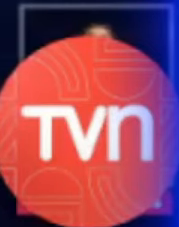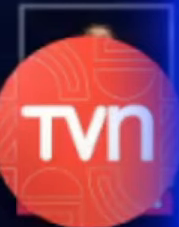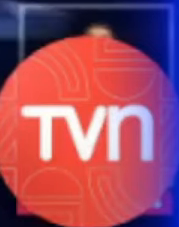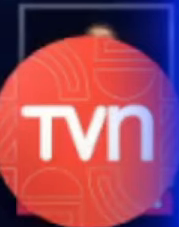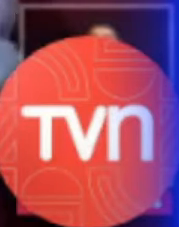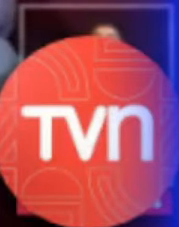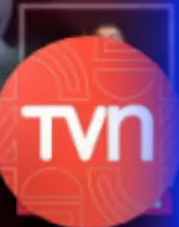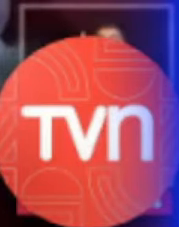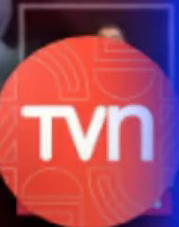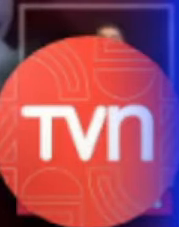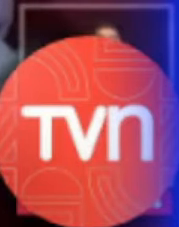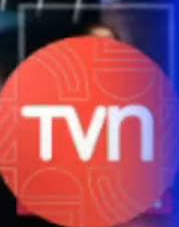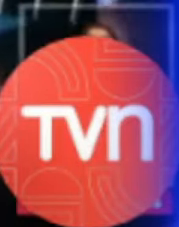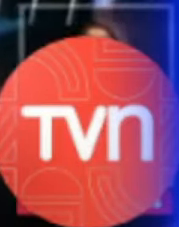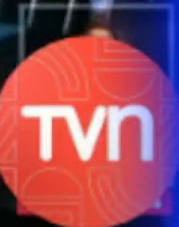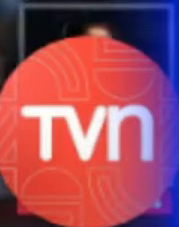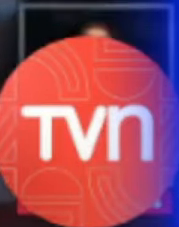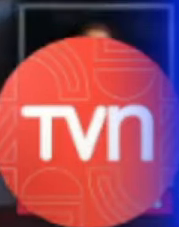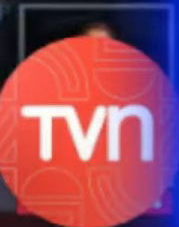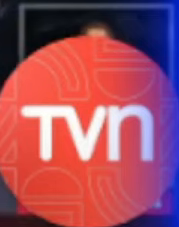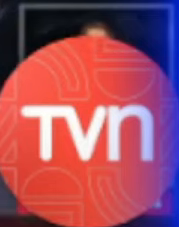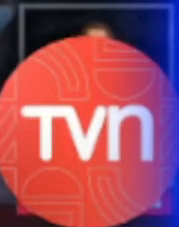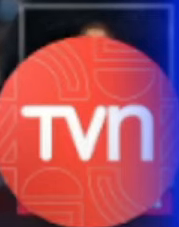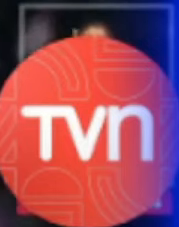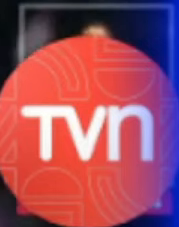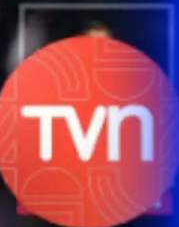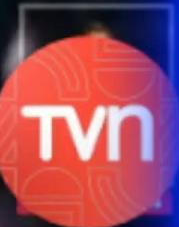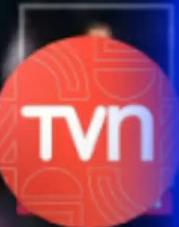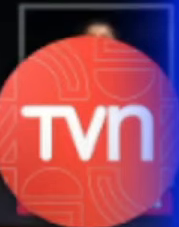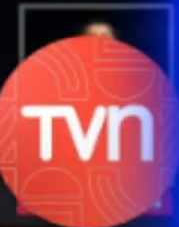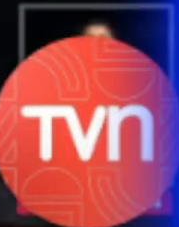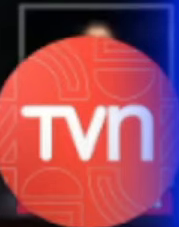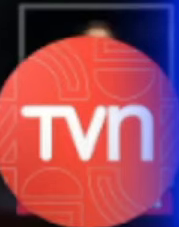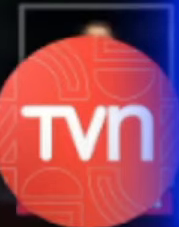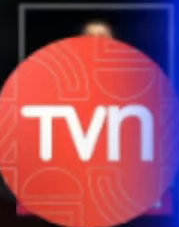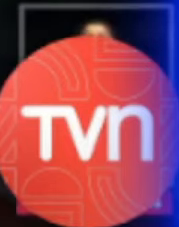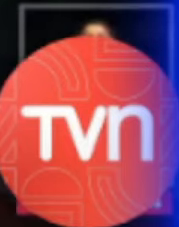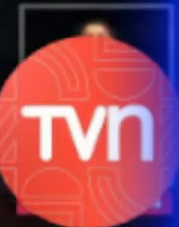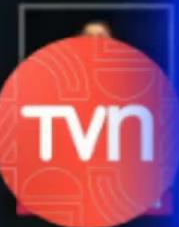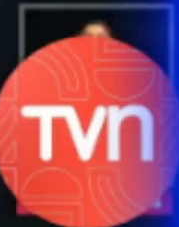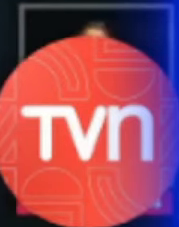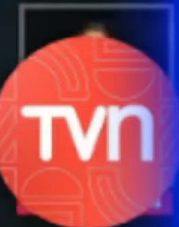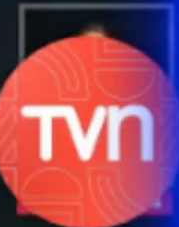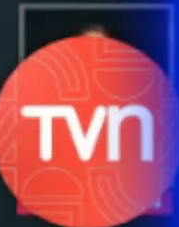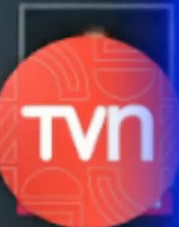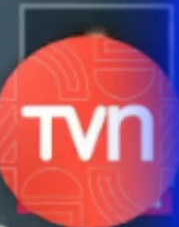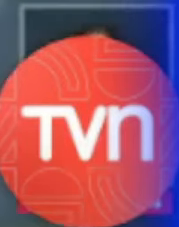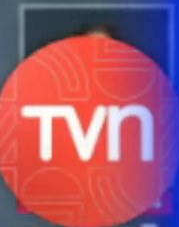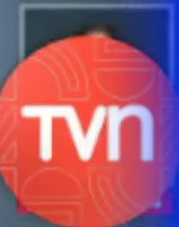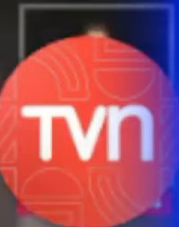a todos los chilenos. Porque la Teletón es parte de los chilenos, es parte de la unidad de los chilenos. Porque la Teletón es